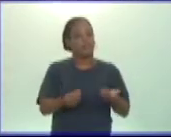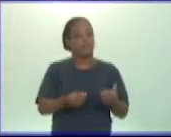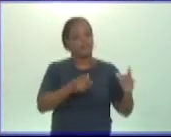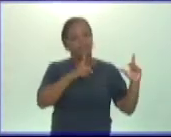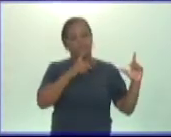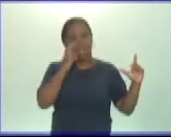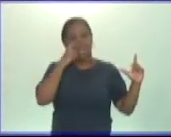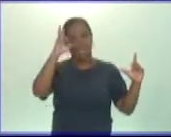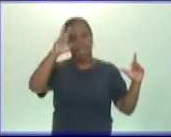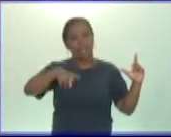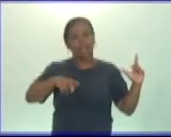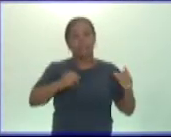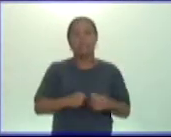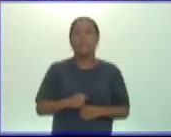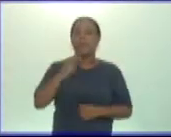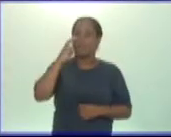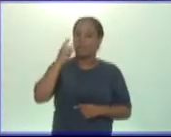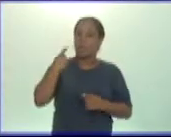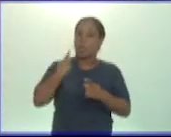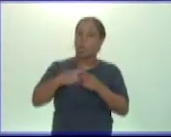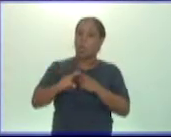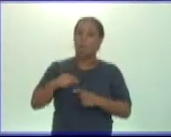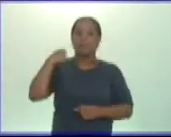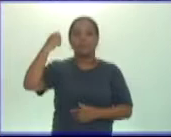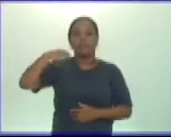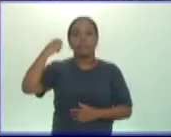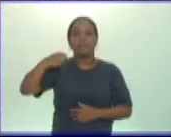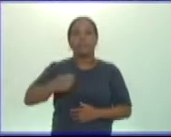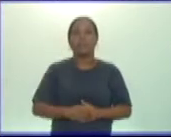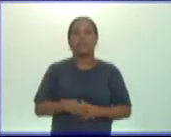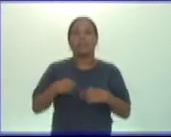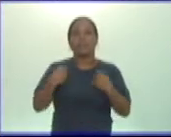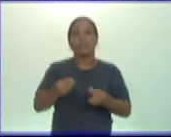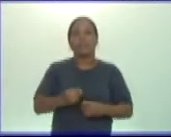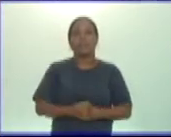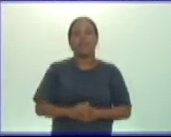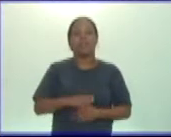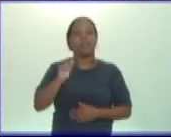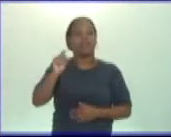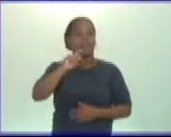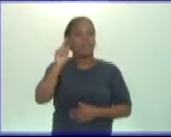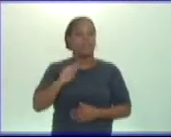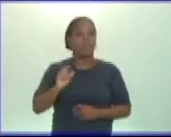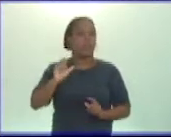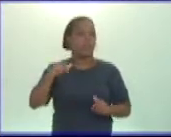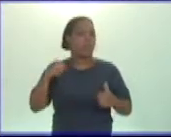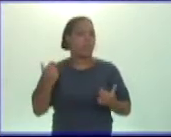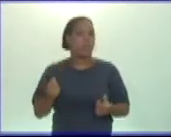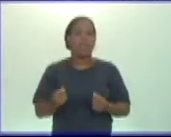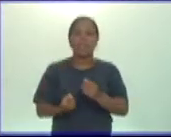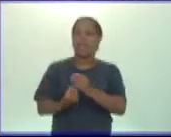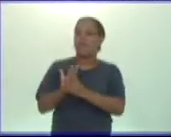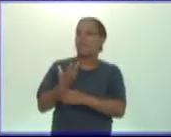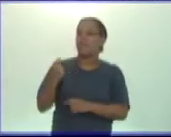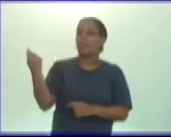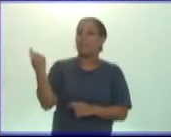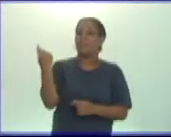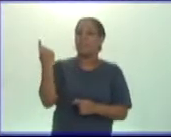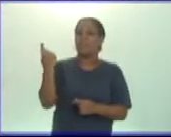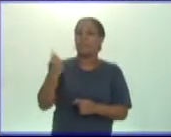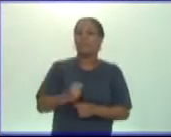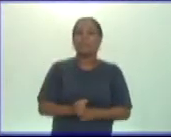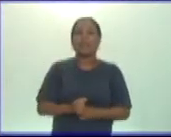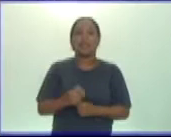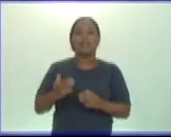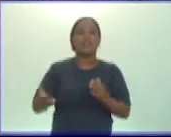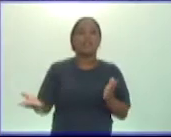guía de observación para disfrutar del próximo material que aparece a continuación. Dice la pregunta: ¿cuál es la fuente principal del aumento del dióxido